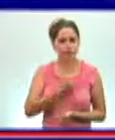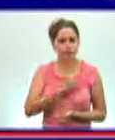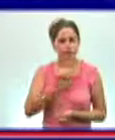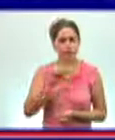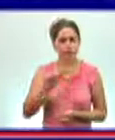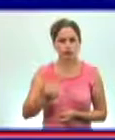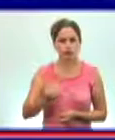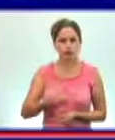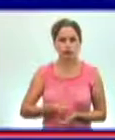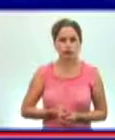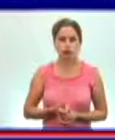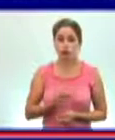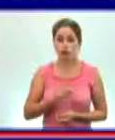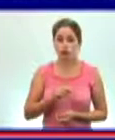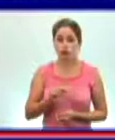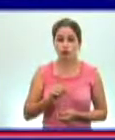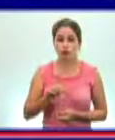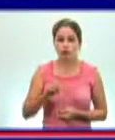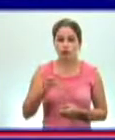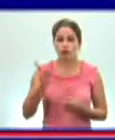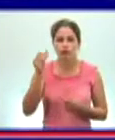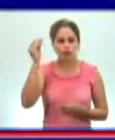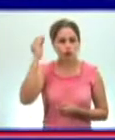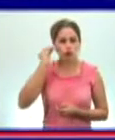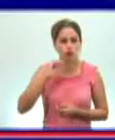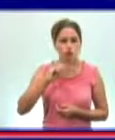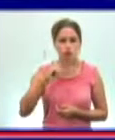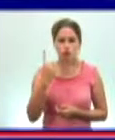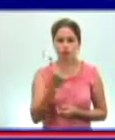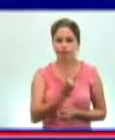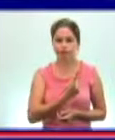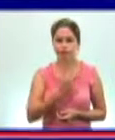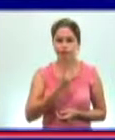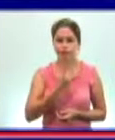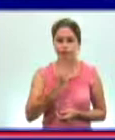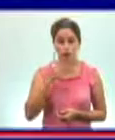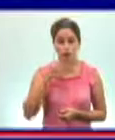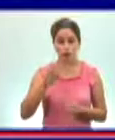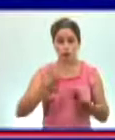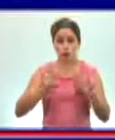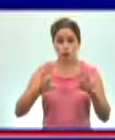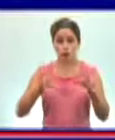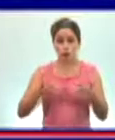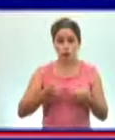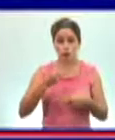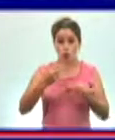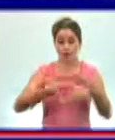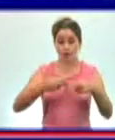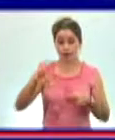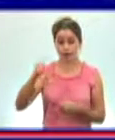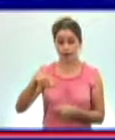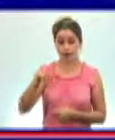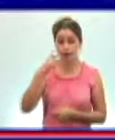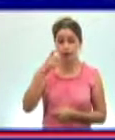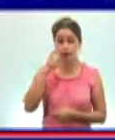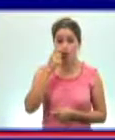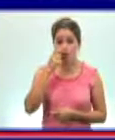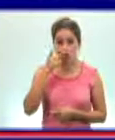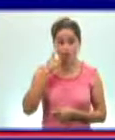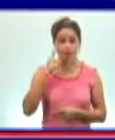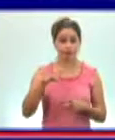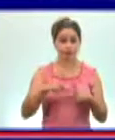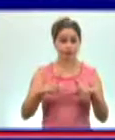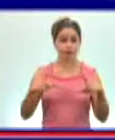Que no es suficiente con que nosotros conozcamos los descubrimientos científicos, inclusive que